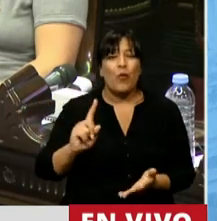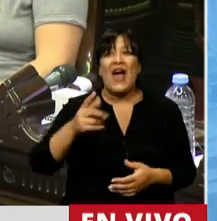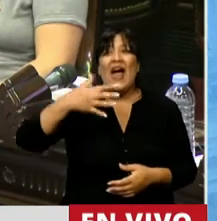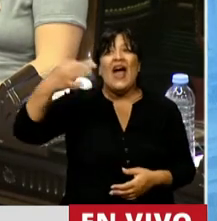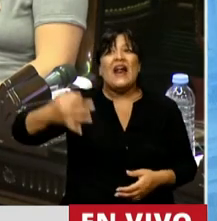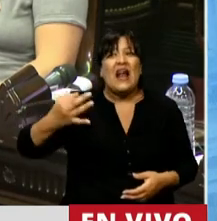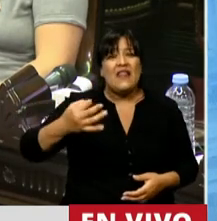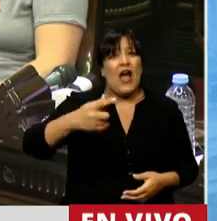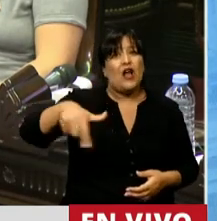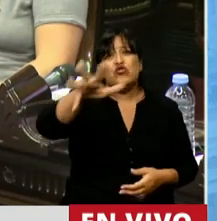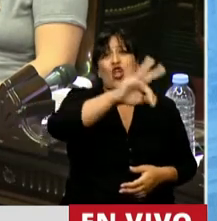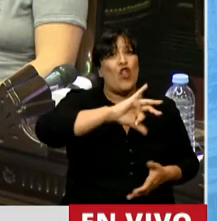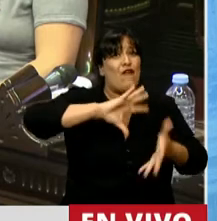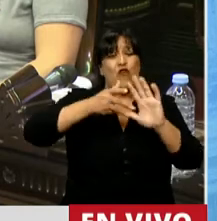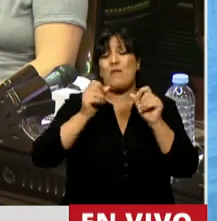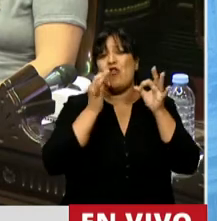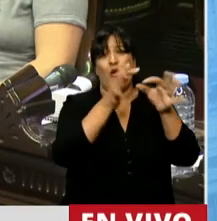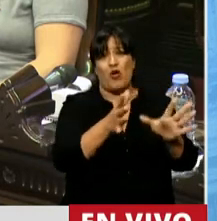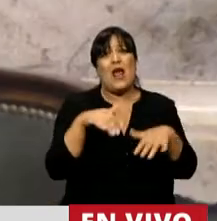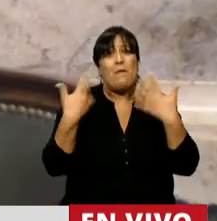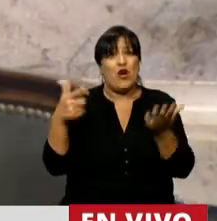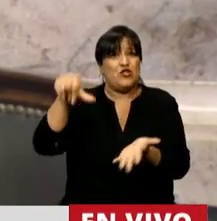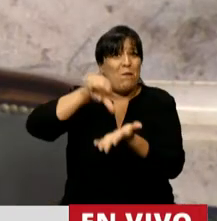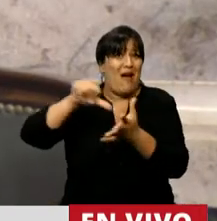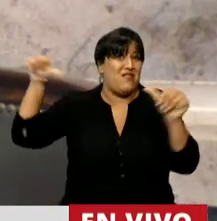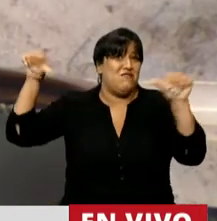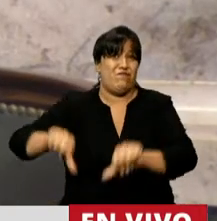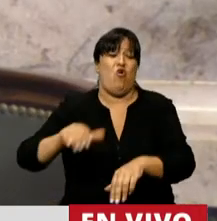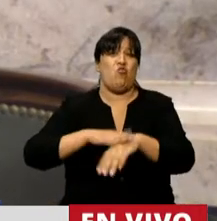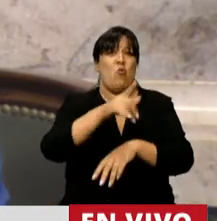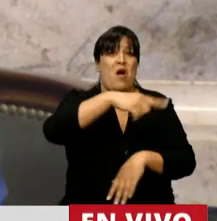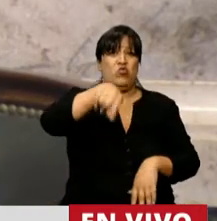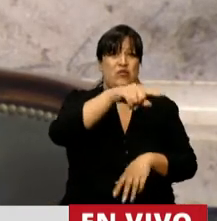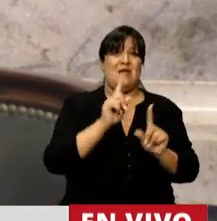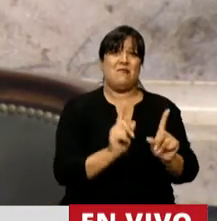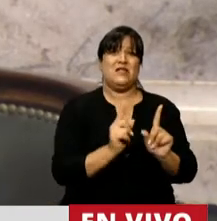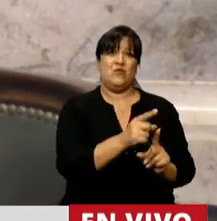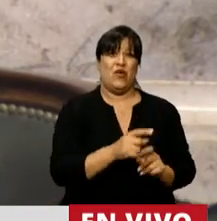ustedes todos los días a su antojo. Por eso nos va el país como nos va.